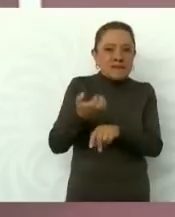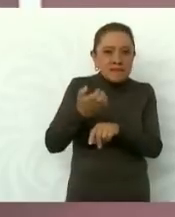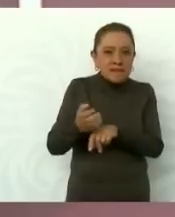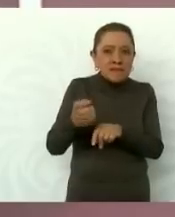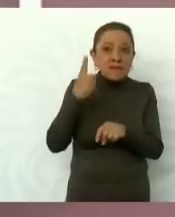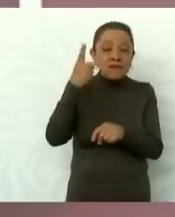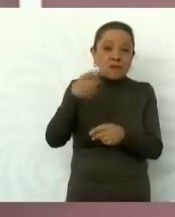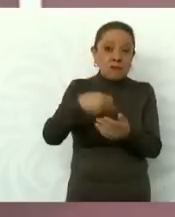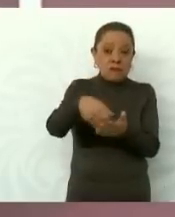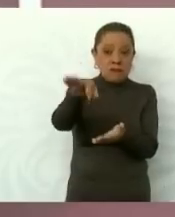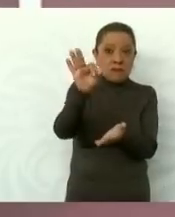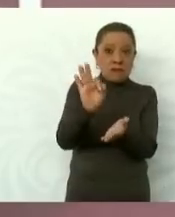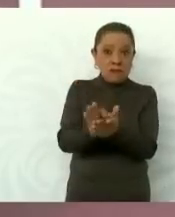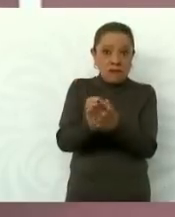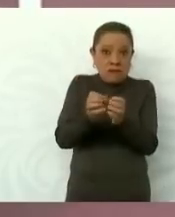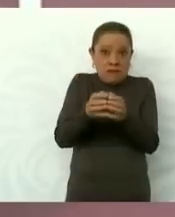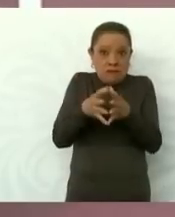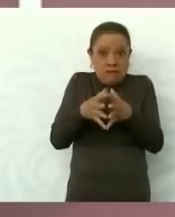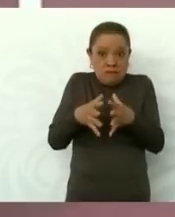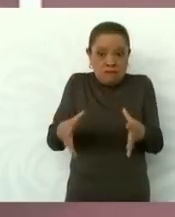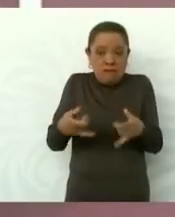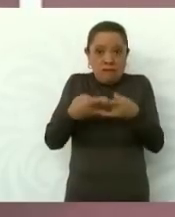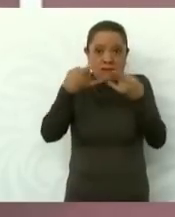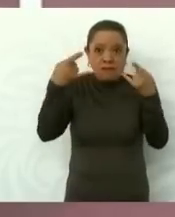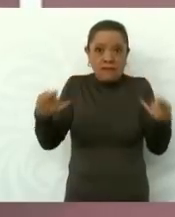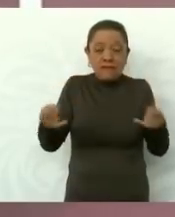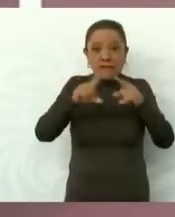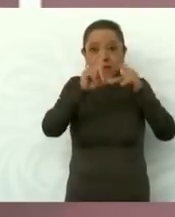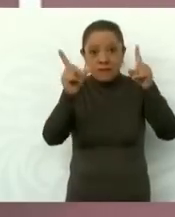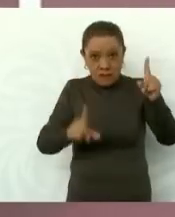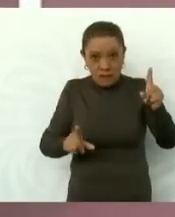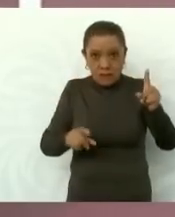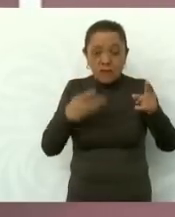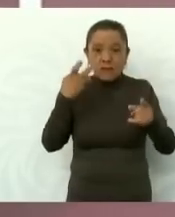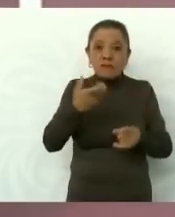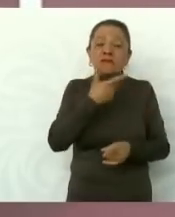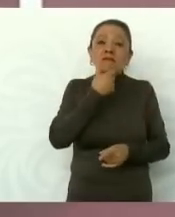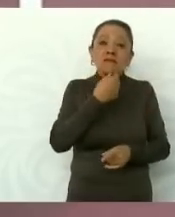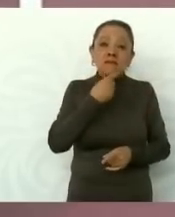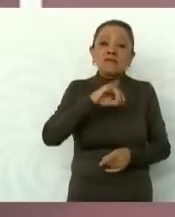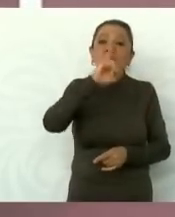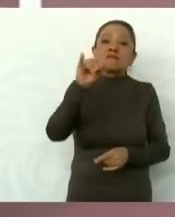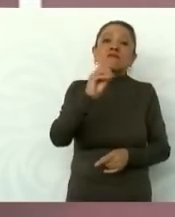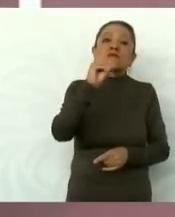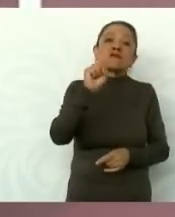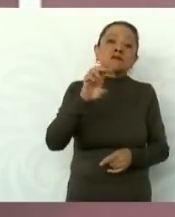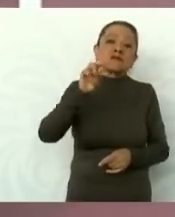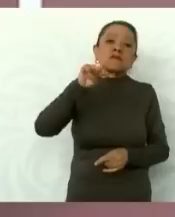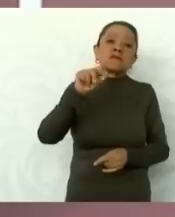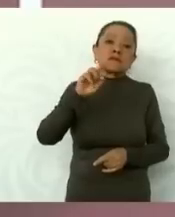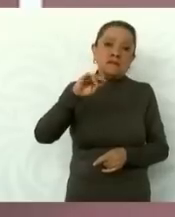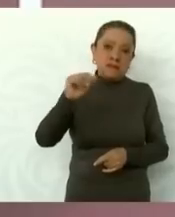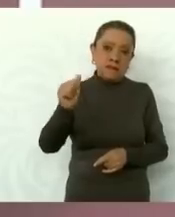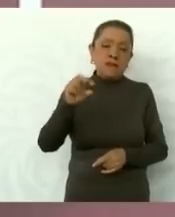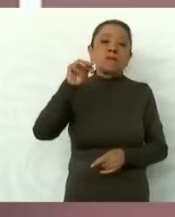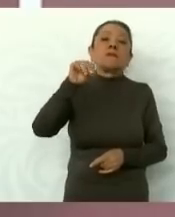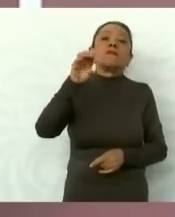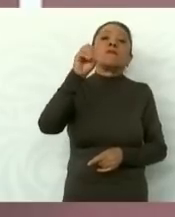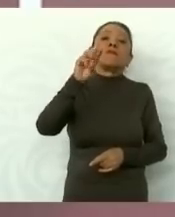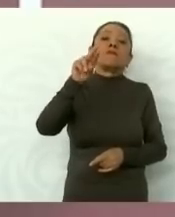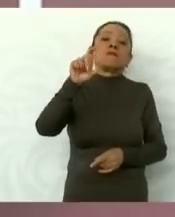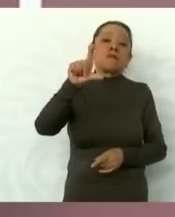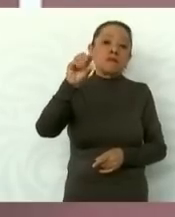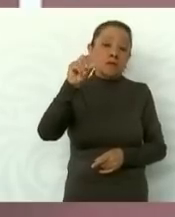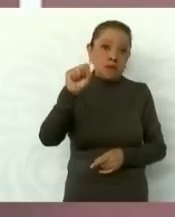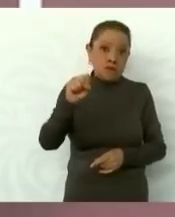héroes de la historia nacional, José María Morelos y Pavón. La primera transformación,